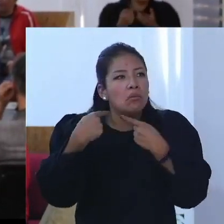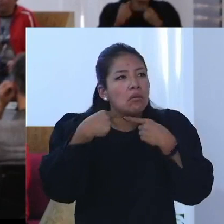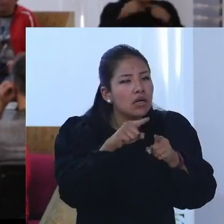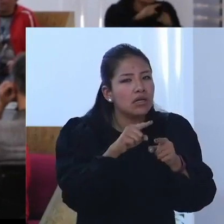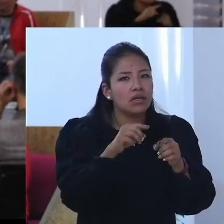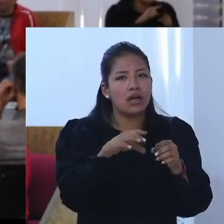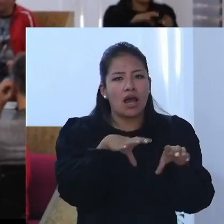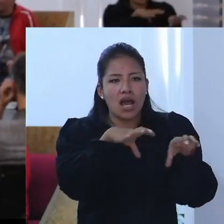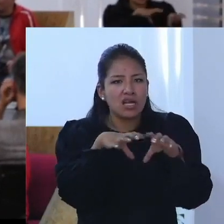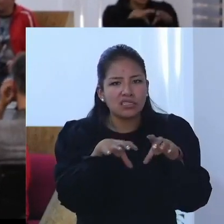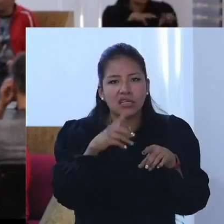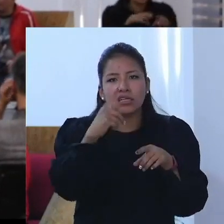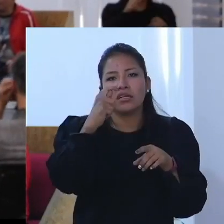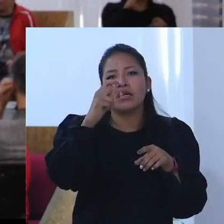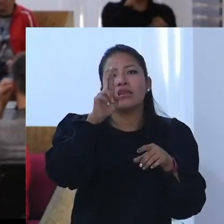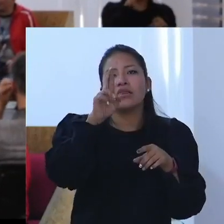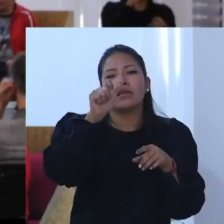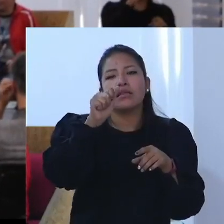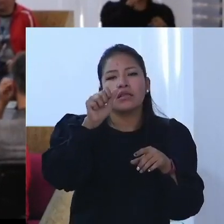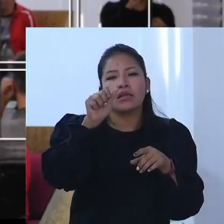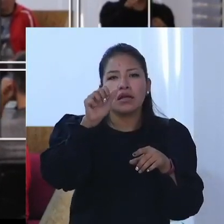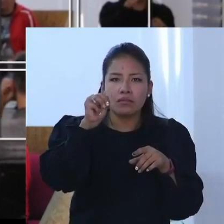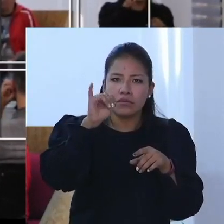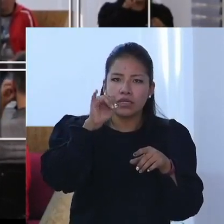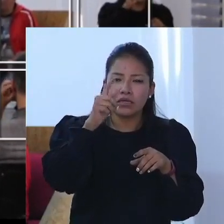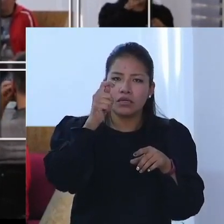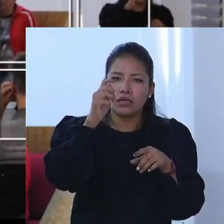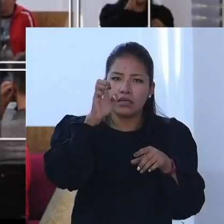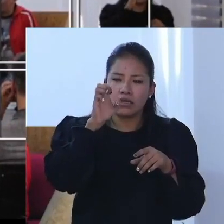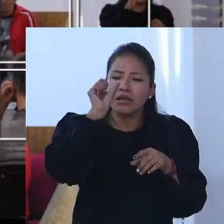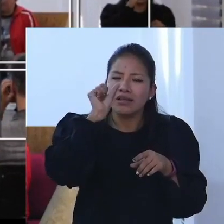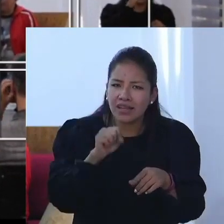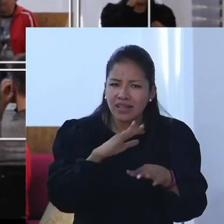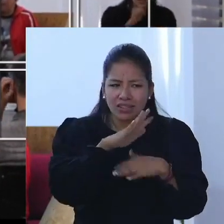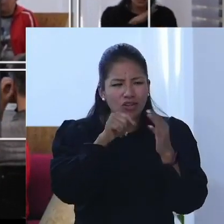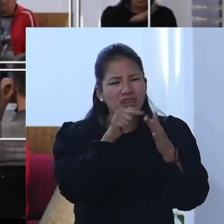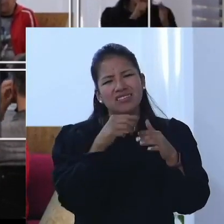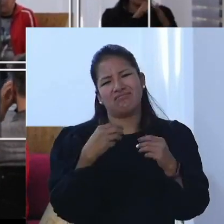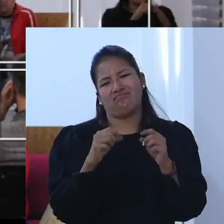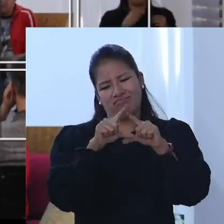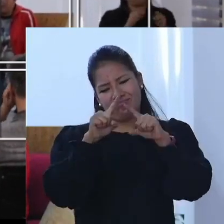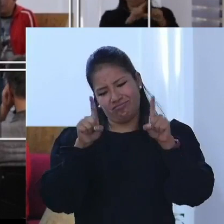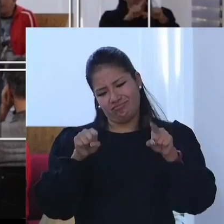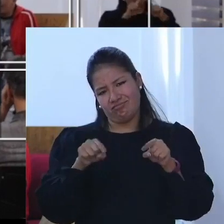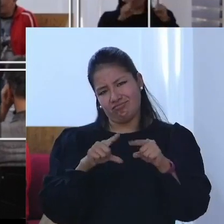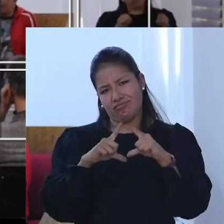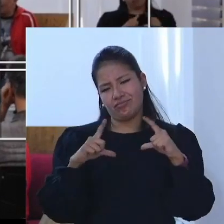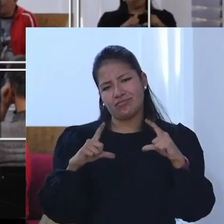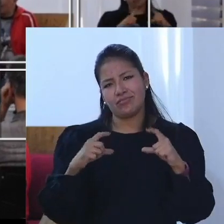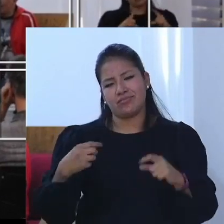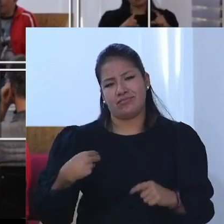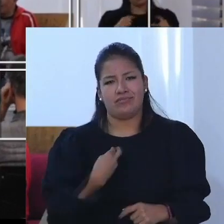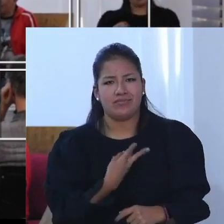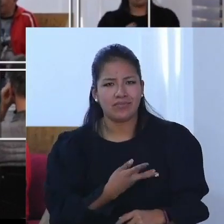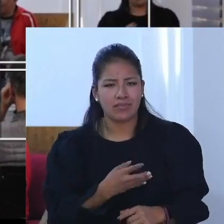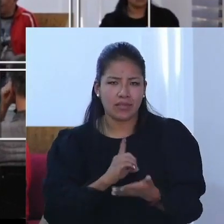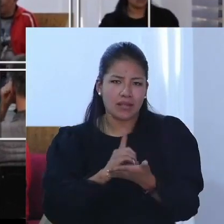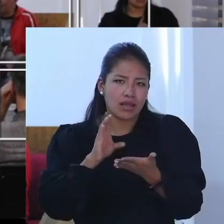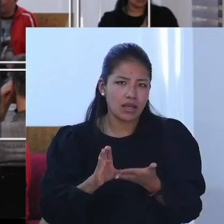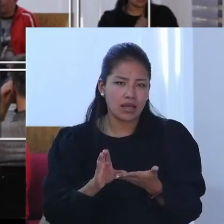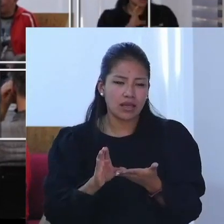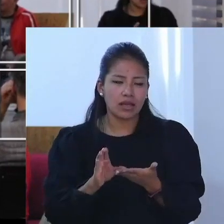entonces A eso me refiero con El desprecio del Estado boliviano y para cerrar No yo creo que el tema no es que